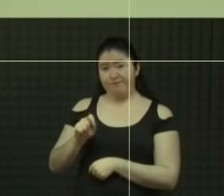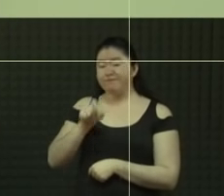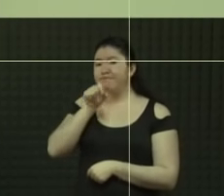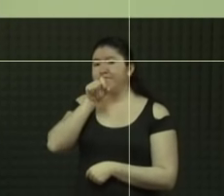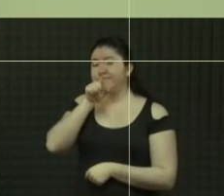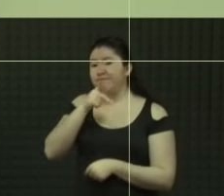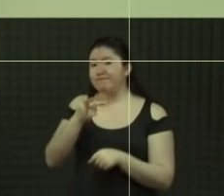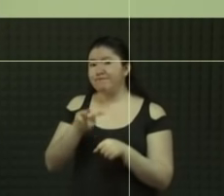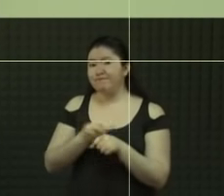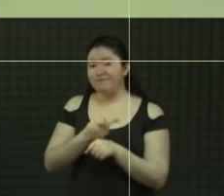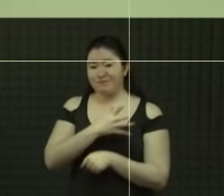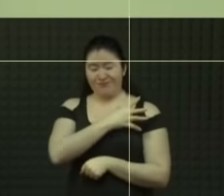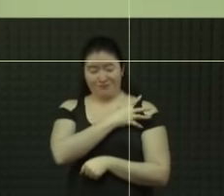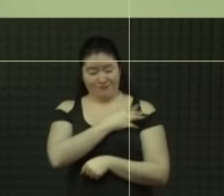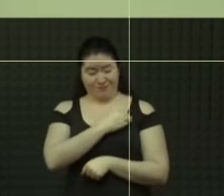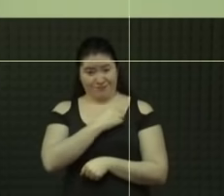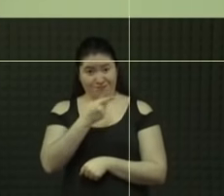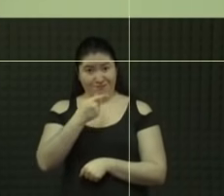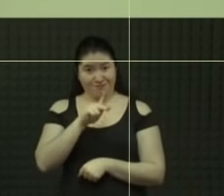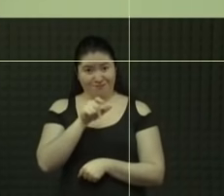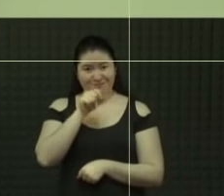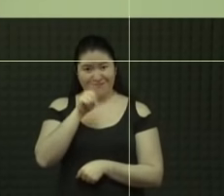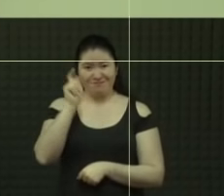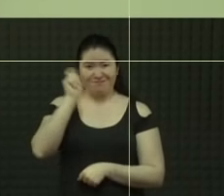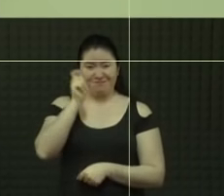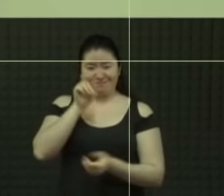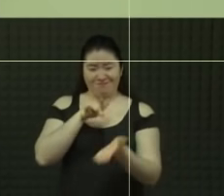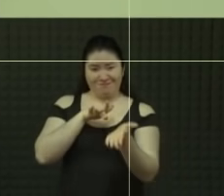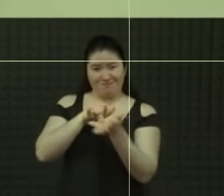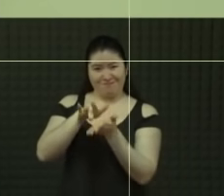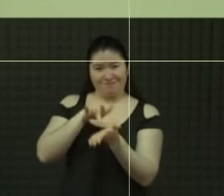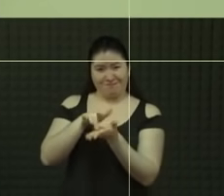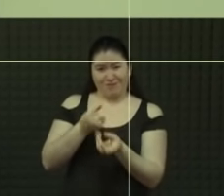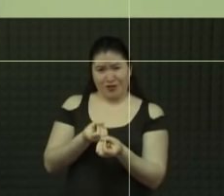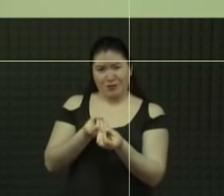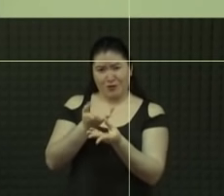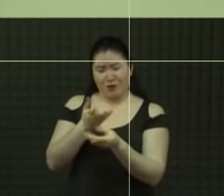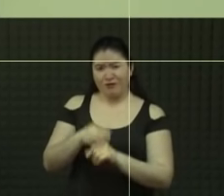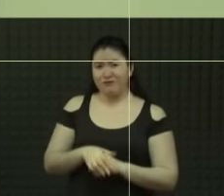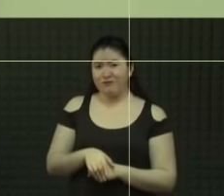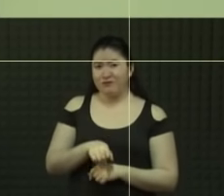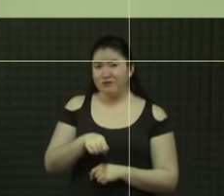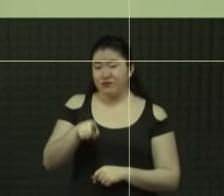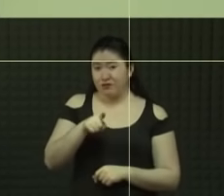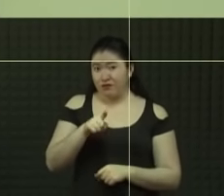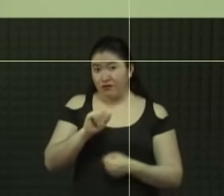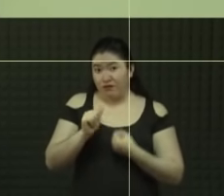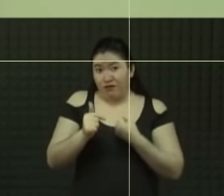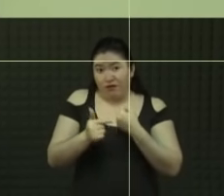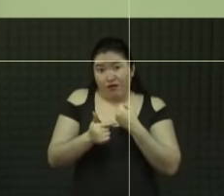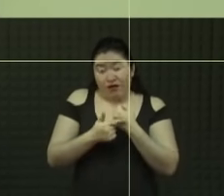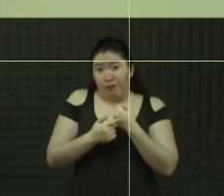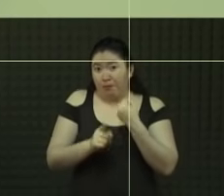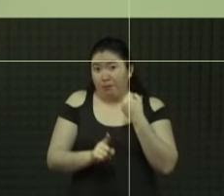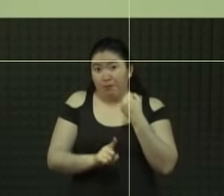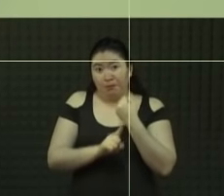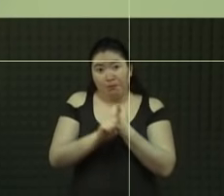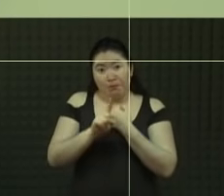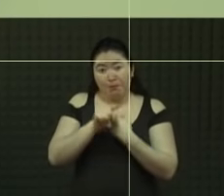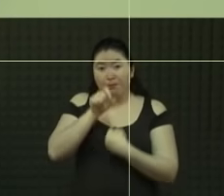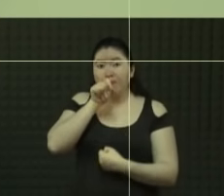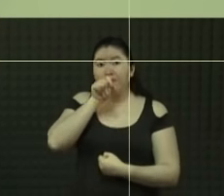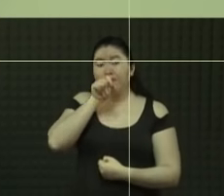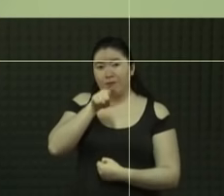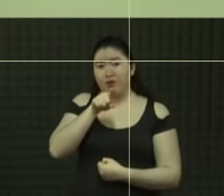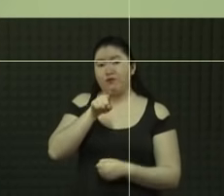que su hija es beneficiaria de estos apoyos de becas, ¿ha padecido de igual manera en algún momento